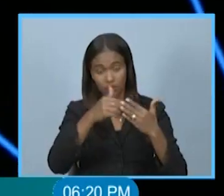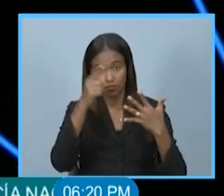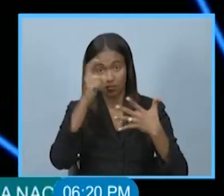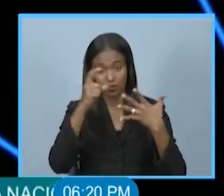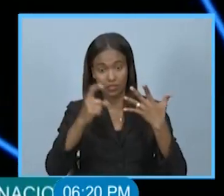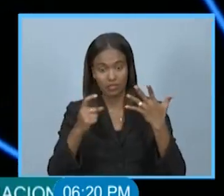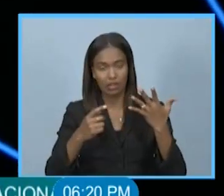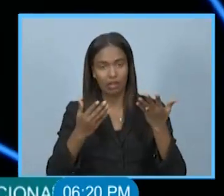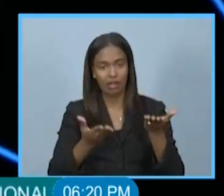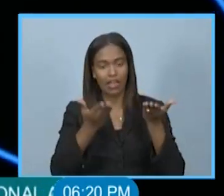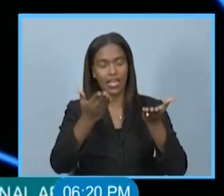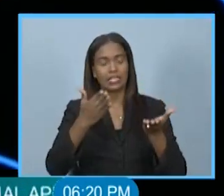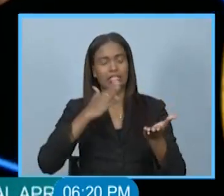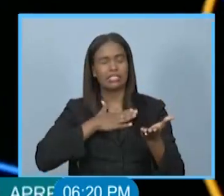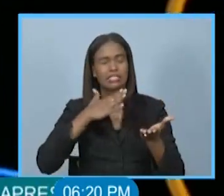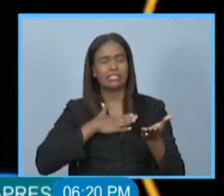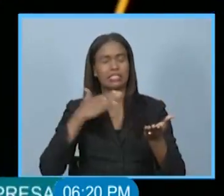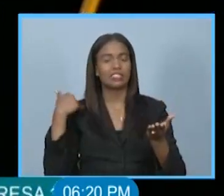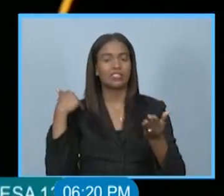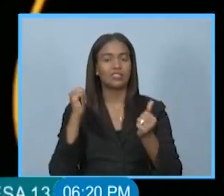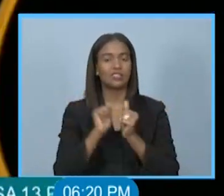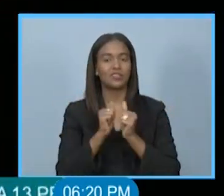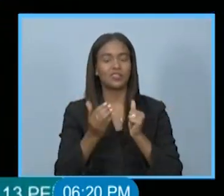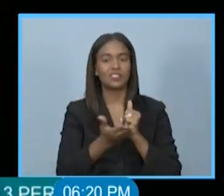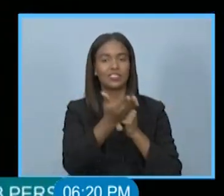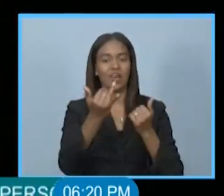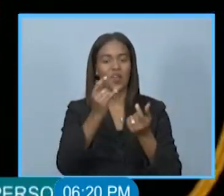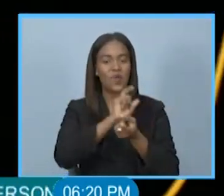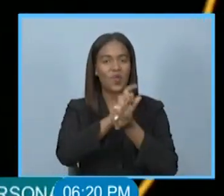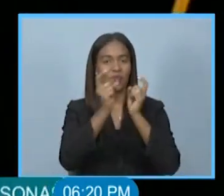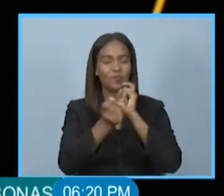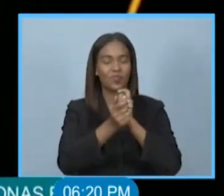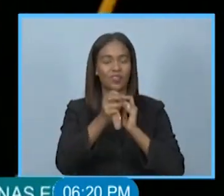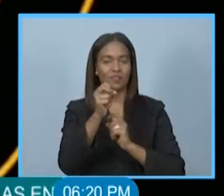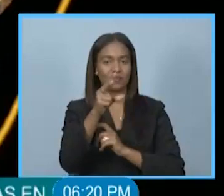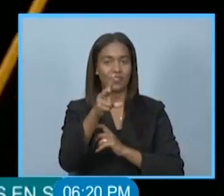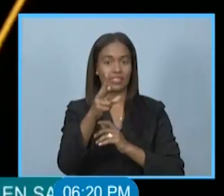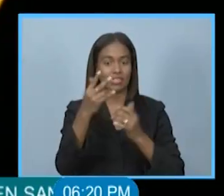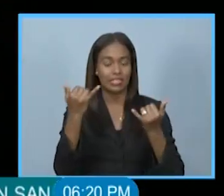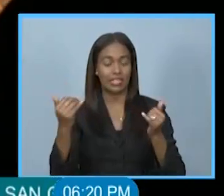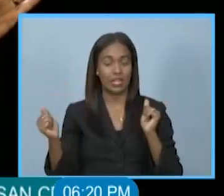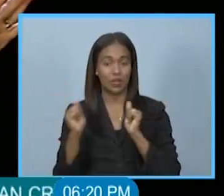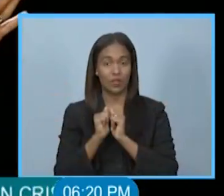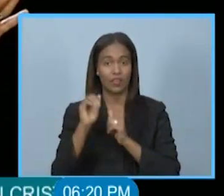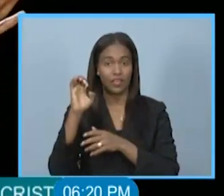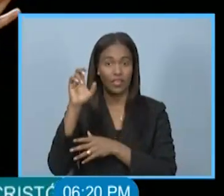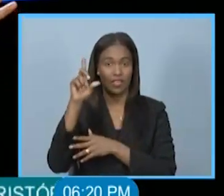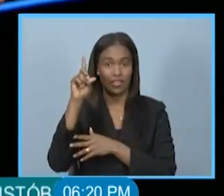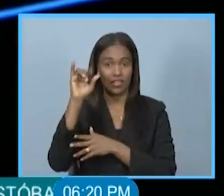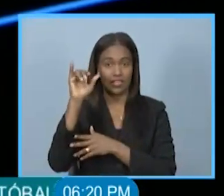contentos con ser parte de esta revolución de la televisión que de la mano de ylenia todos estamos